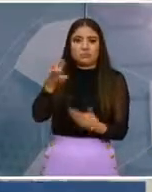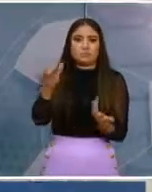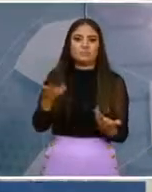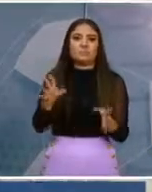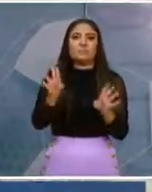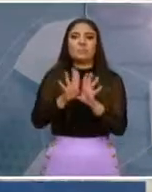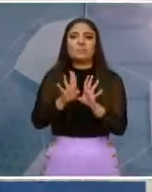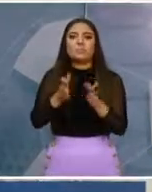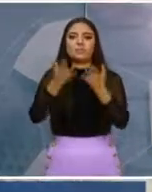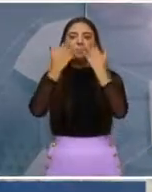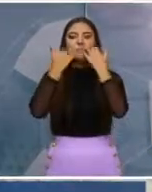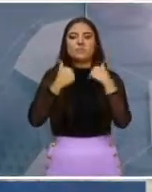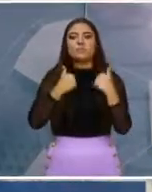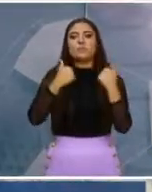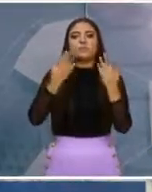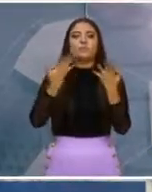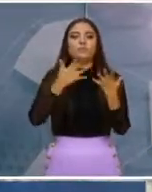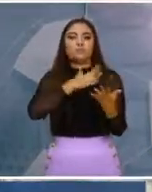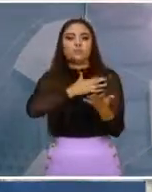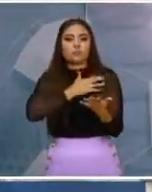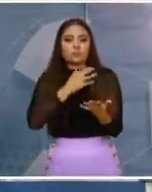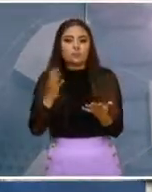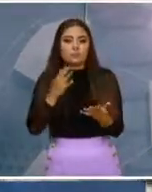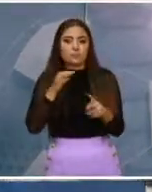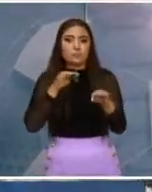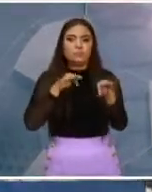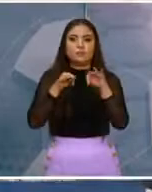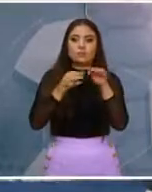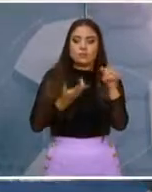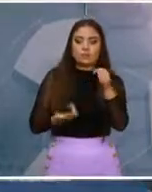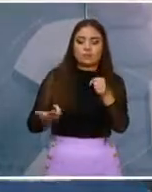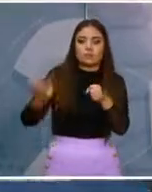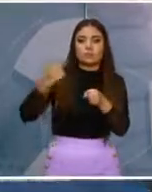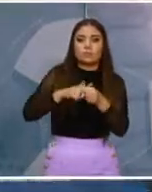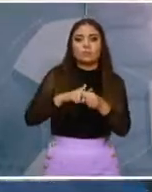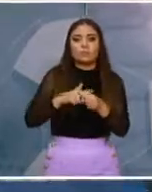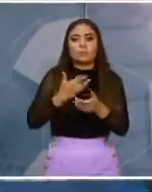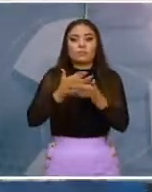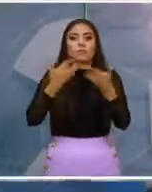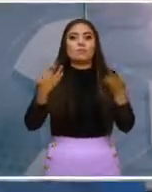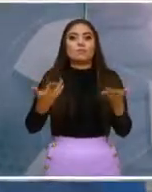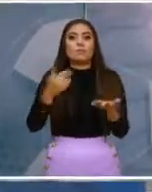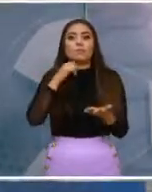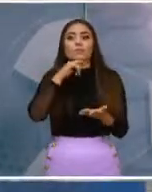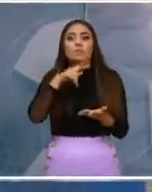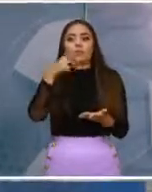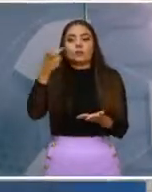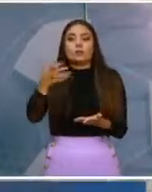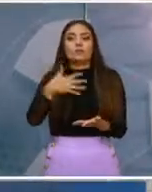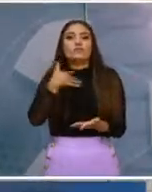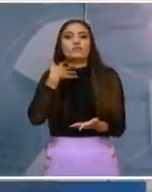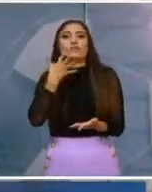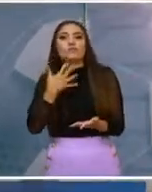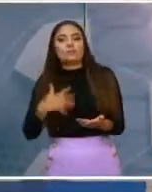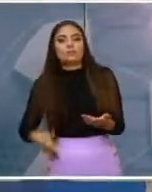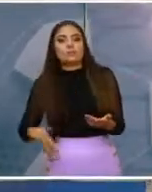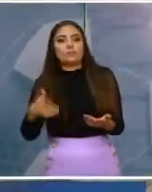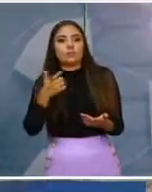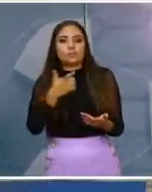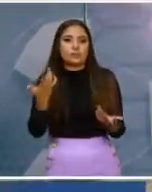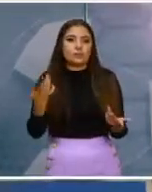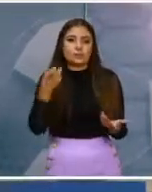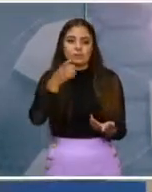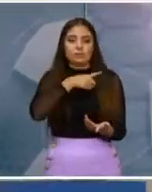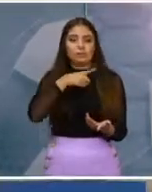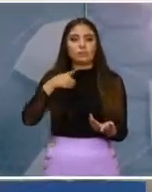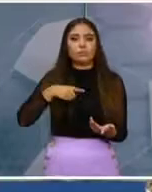de salud mal organizado y sin recursos. Ahora también padecen los estragos de la inseguridad, por lo que demandaron justicia y garantías para